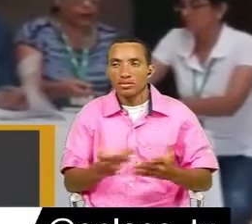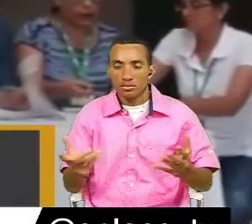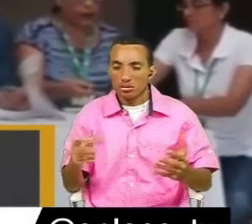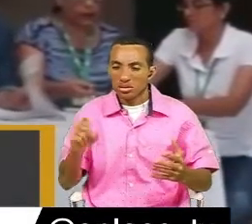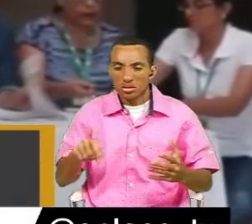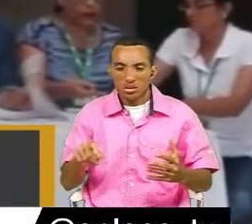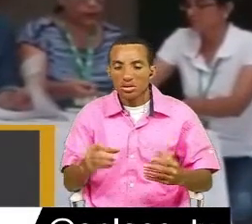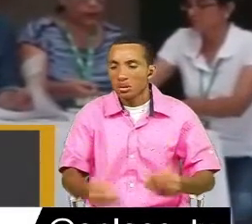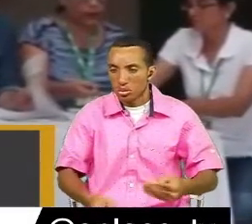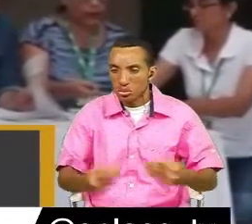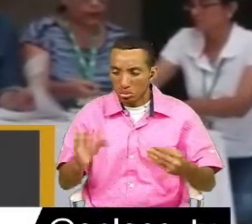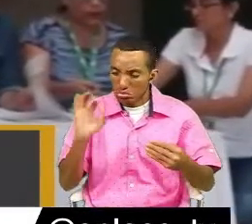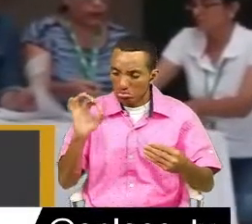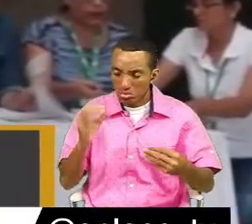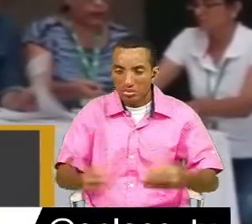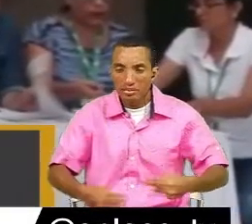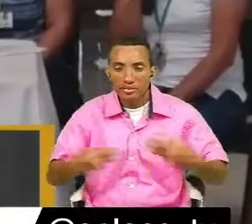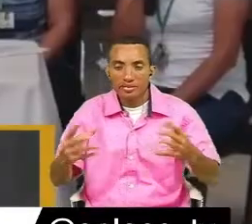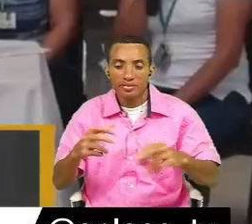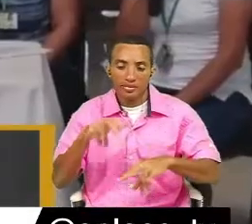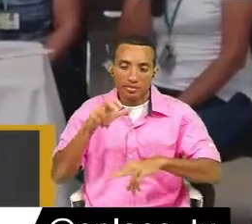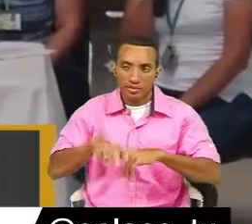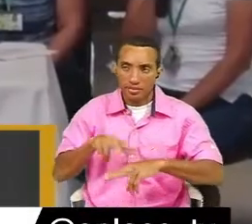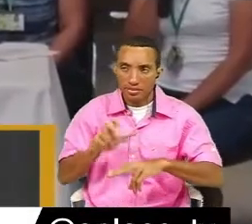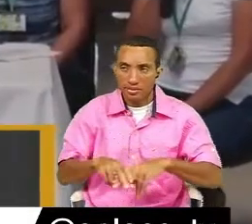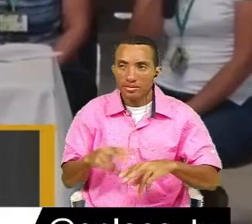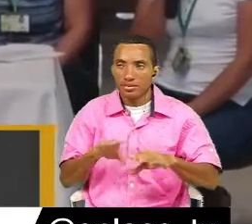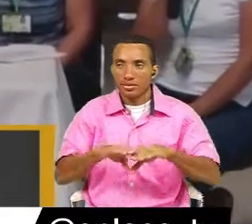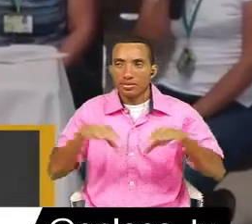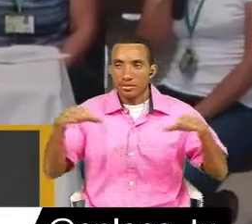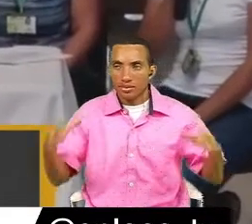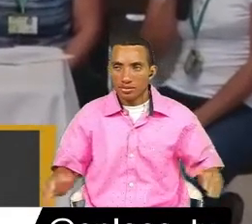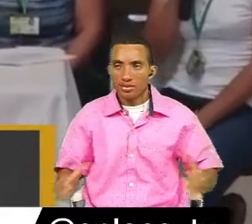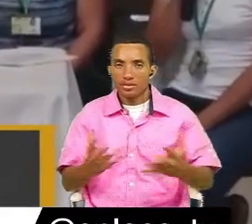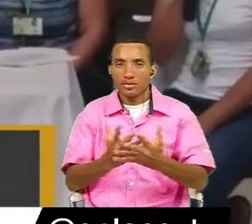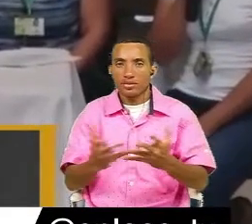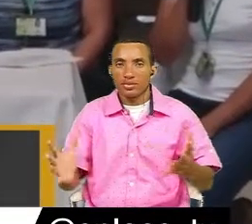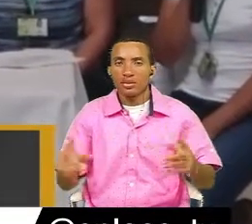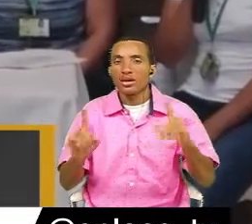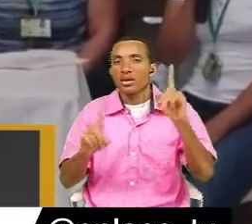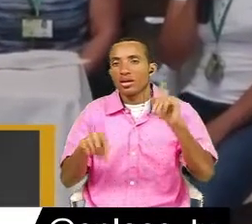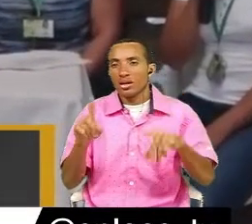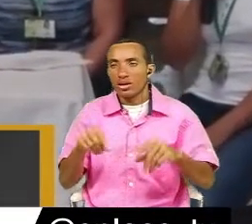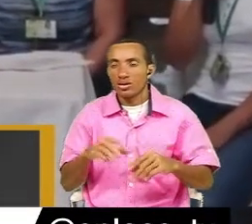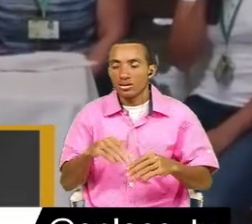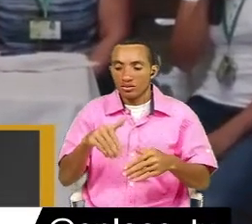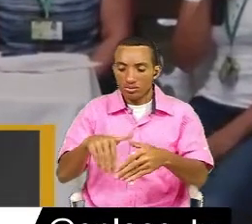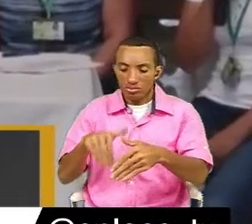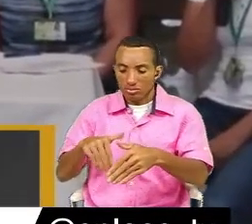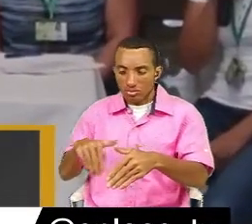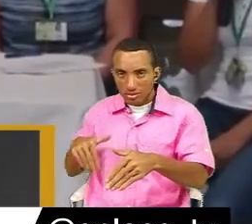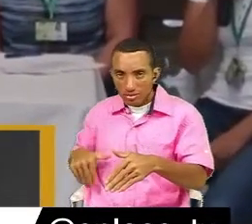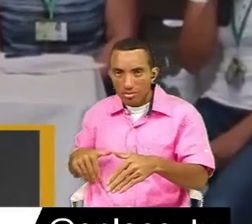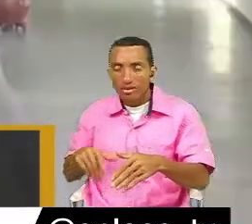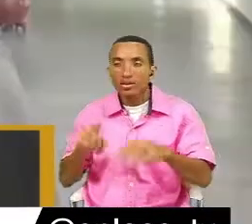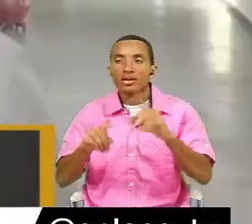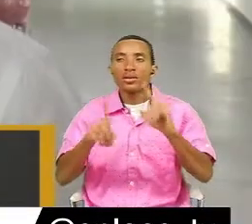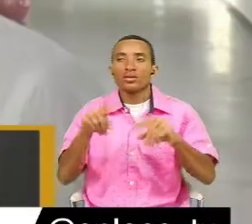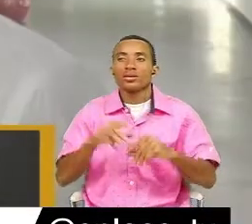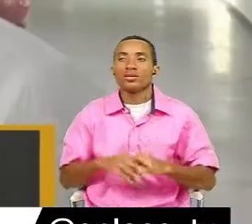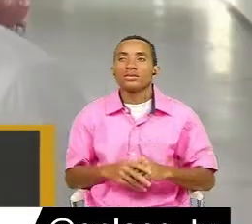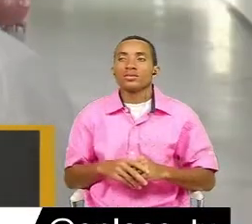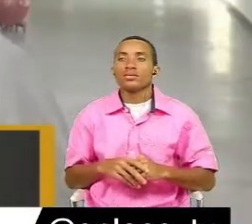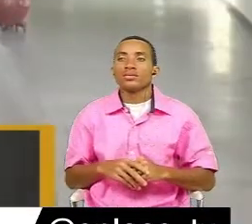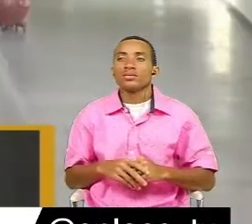estado, sillas ejecutivas, pupitres, etcétera, algunos papelógrafos, y esto con el fin